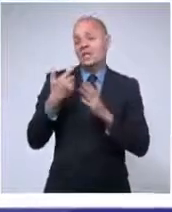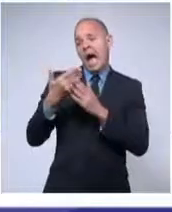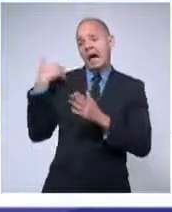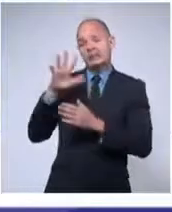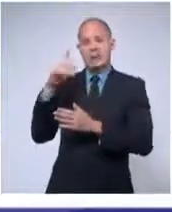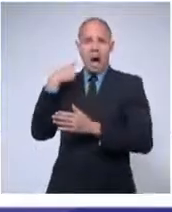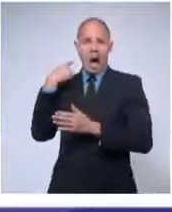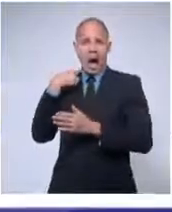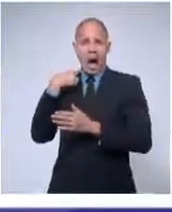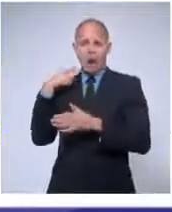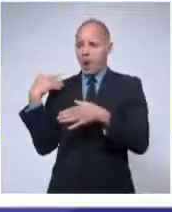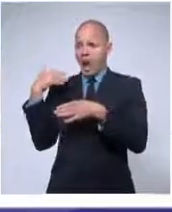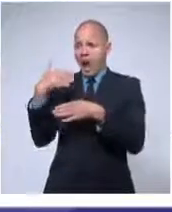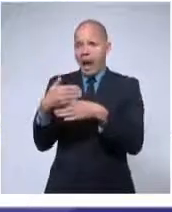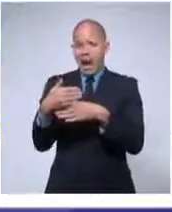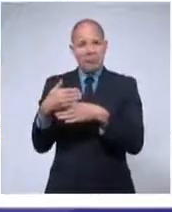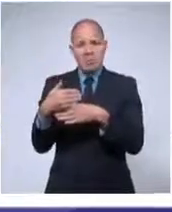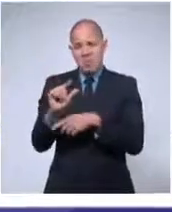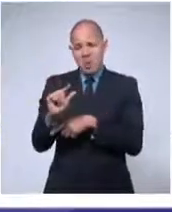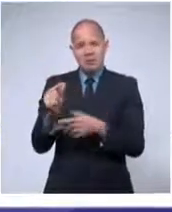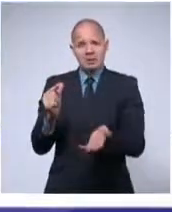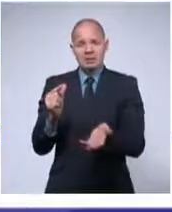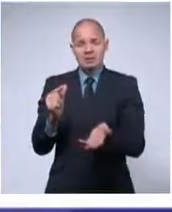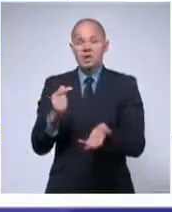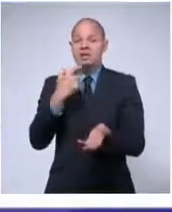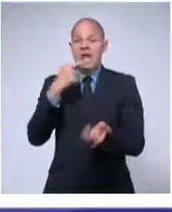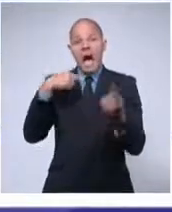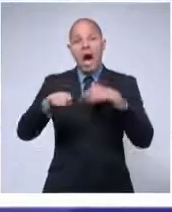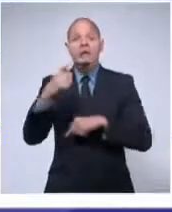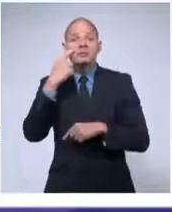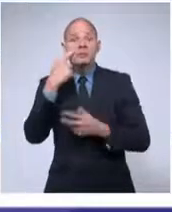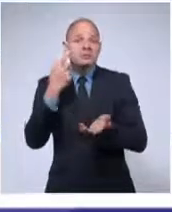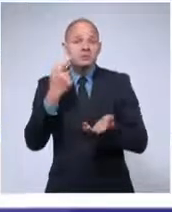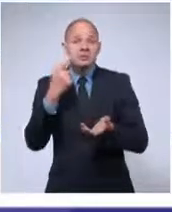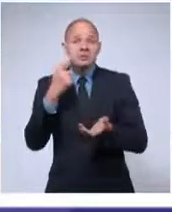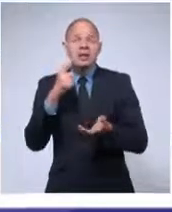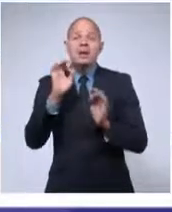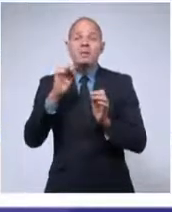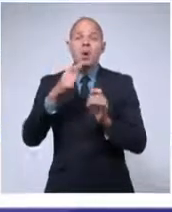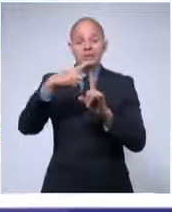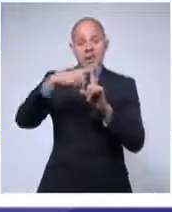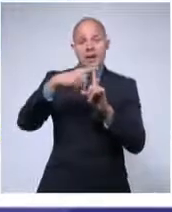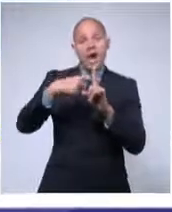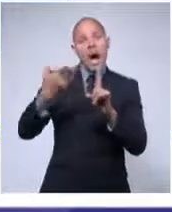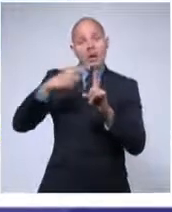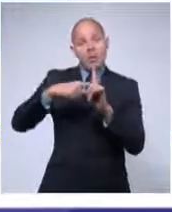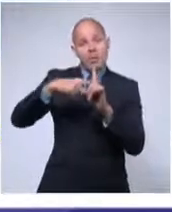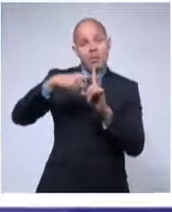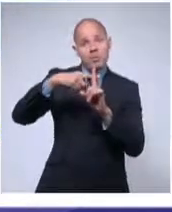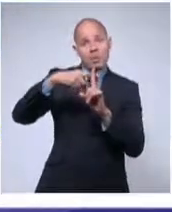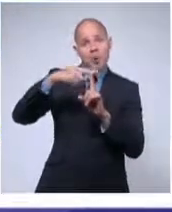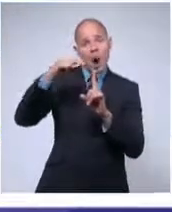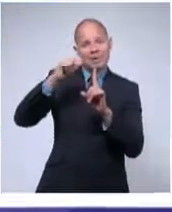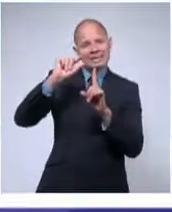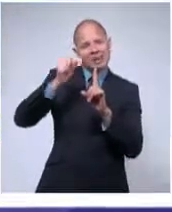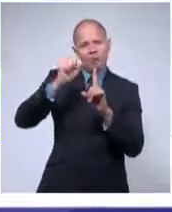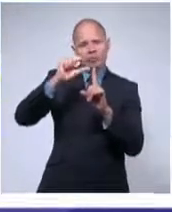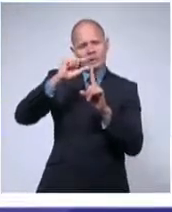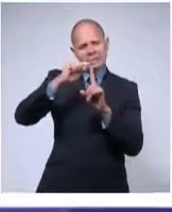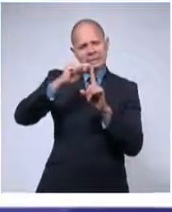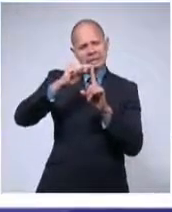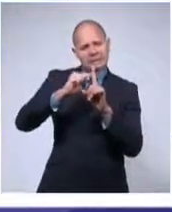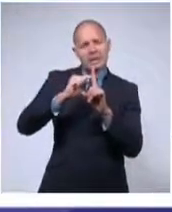París prometió limitar el aumento de la temperatura a lo más cercano a 1,5 grados, que fuera posible. Pero los compromisos asumidos en París distaron de